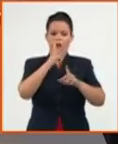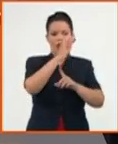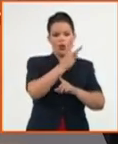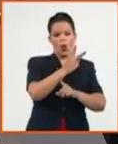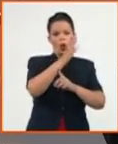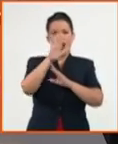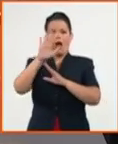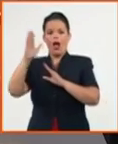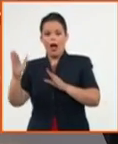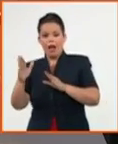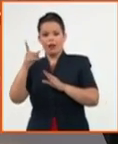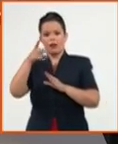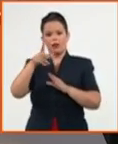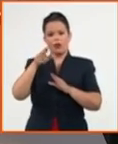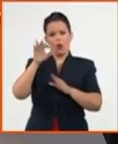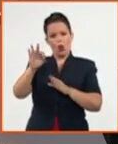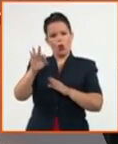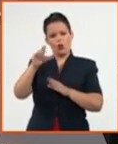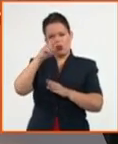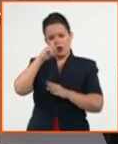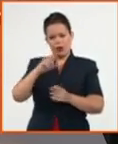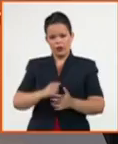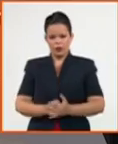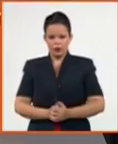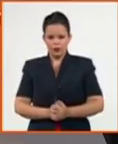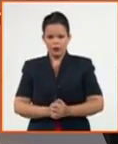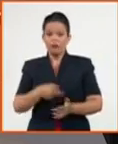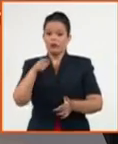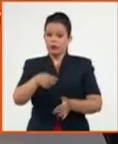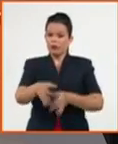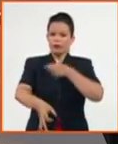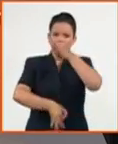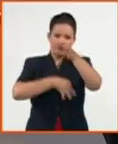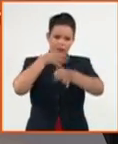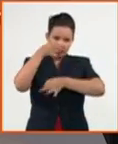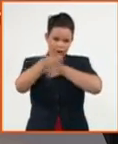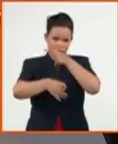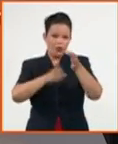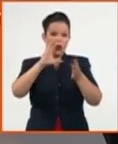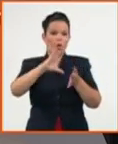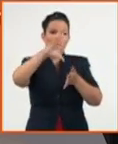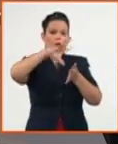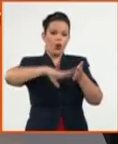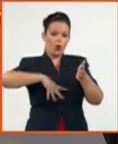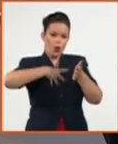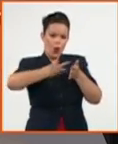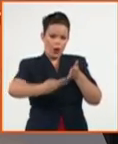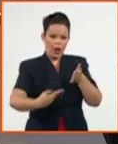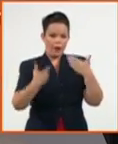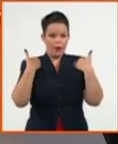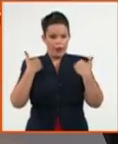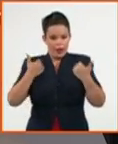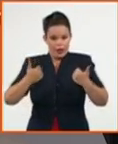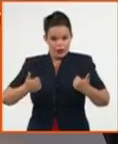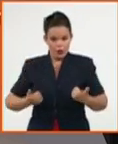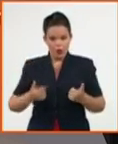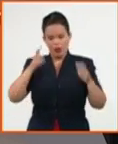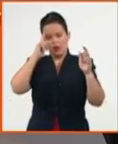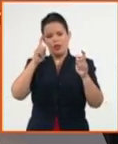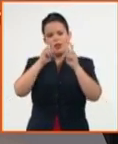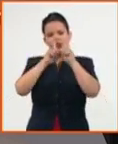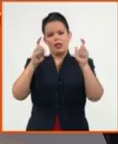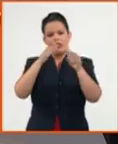que hace una hace unos días explicó acá en la mesa redonda por la doctora iliana morar en la directora nuestra de ciencia de ministerio de salud pública